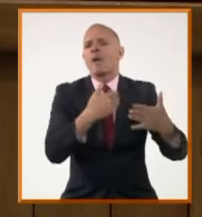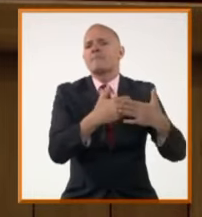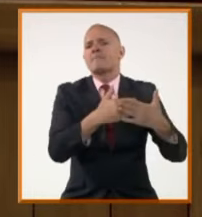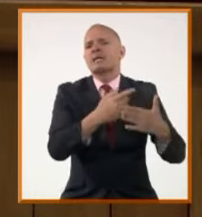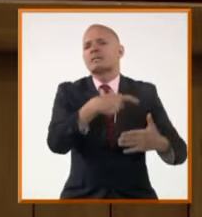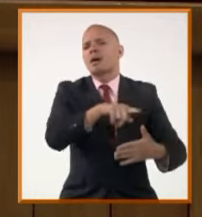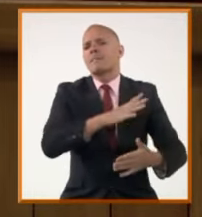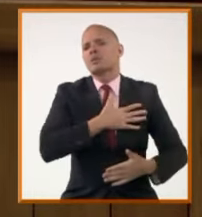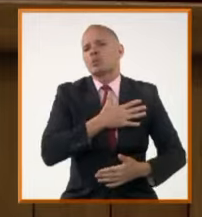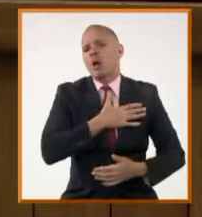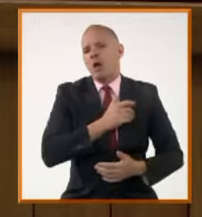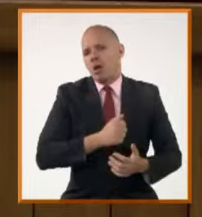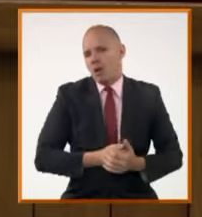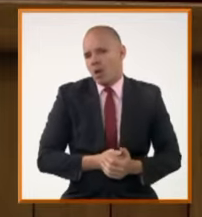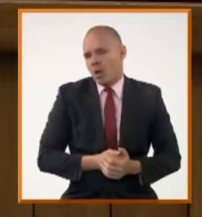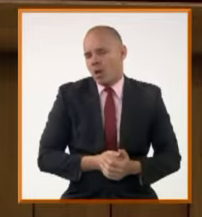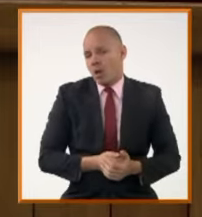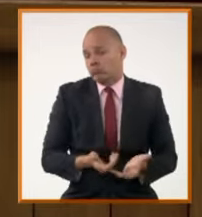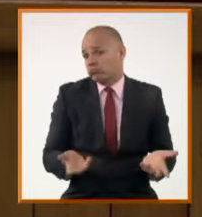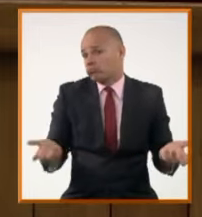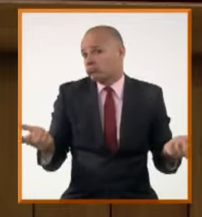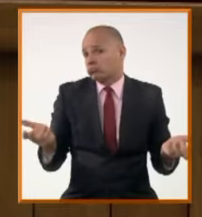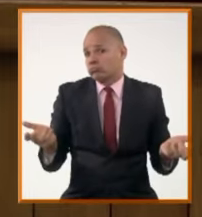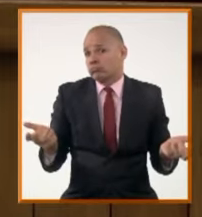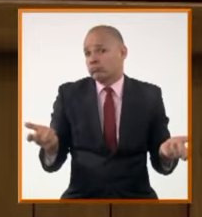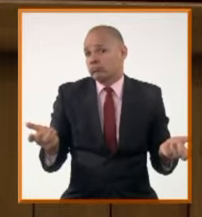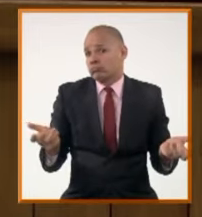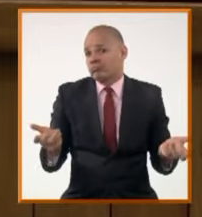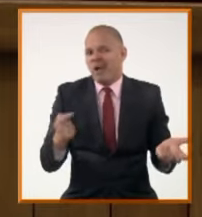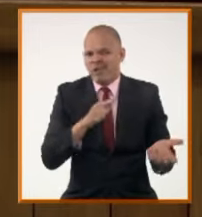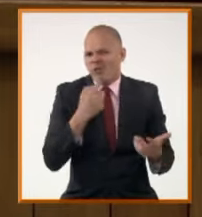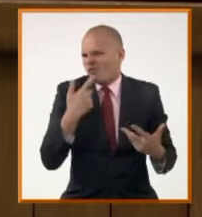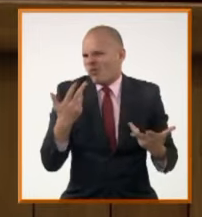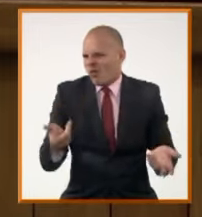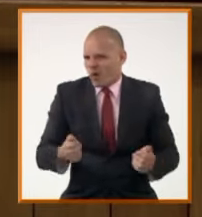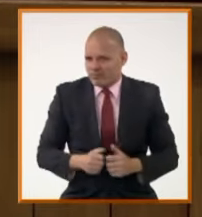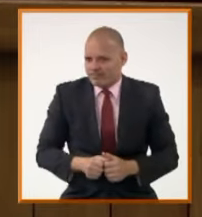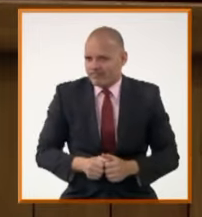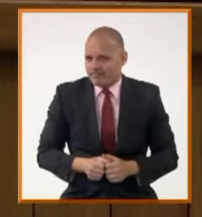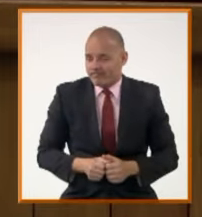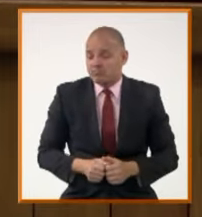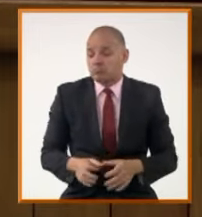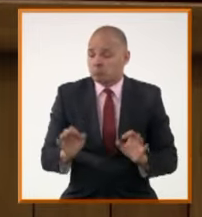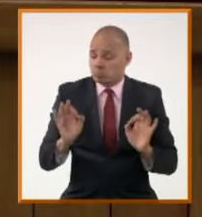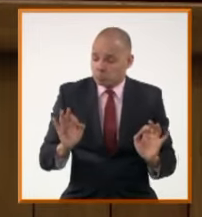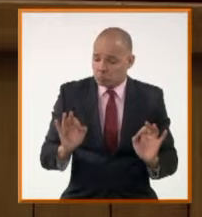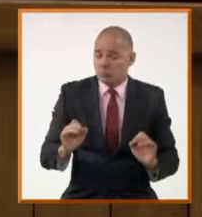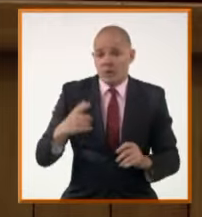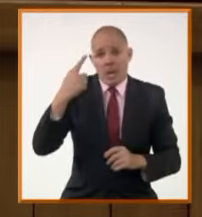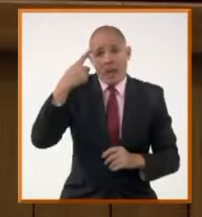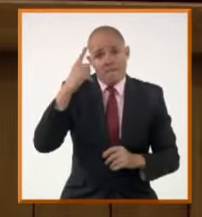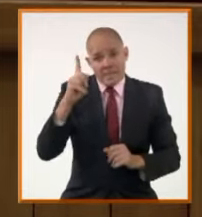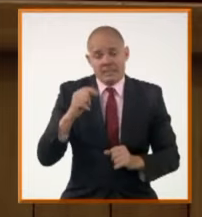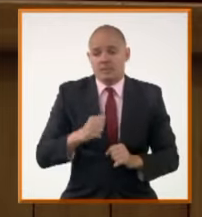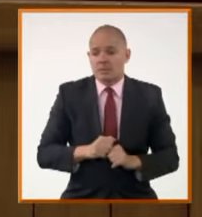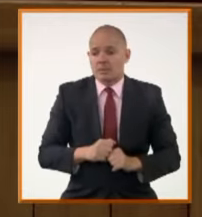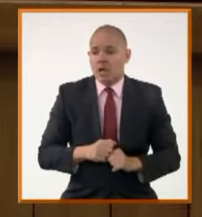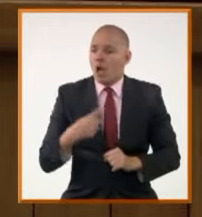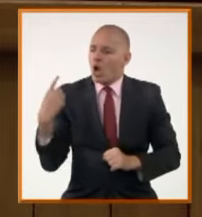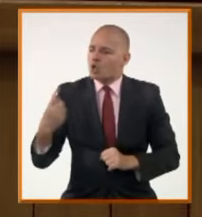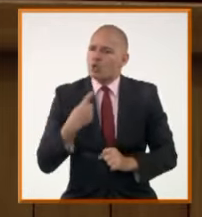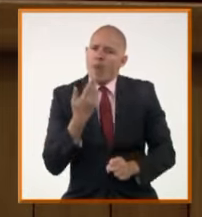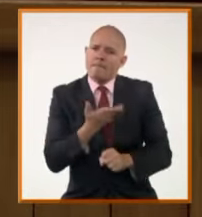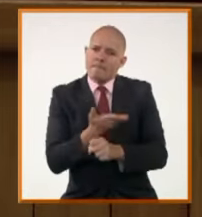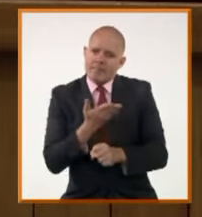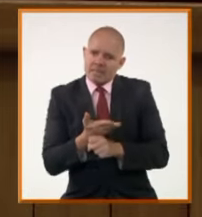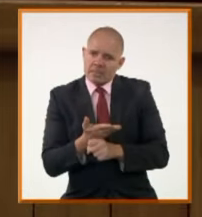estatales? Bueno, a través de, en primer lugar, haciendo el uso que nosotros en nombre del pueblo tenemos, en pedirle a todo el que